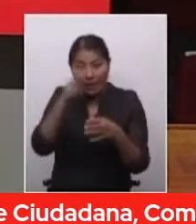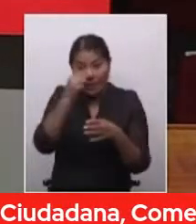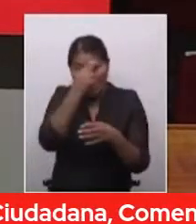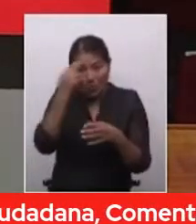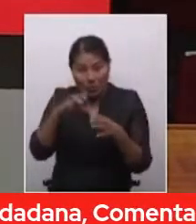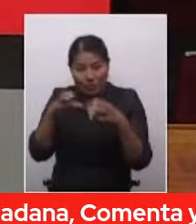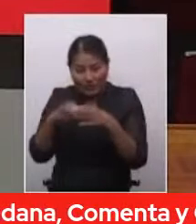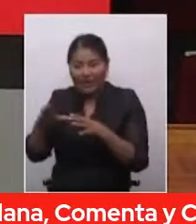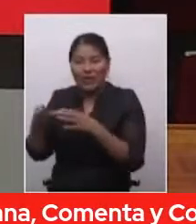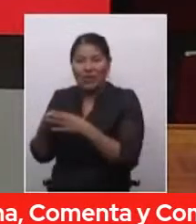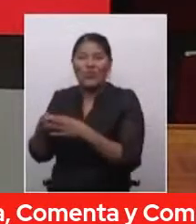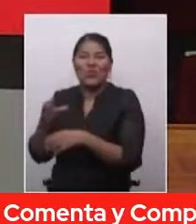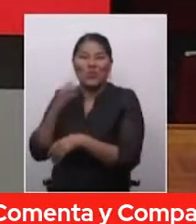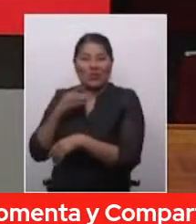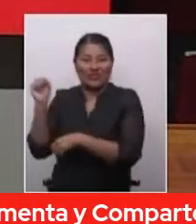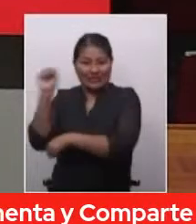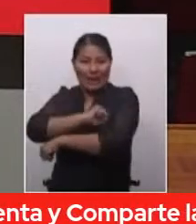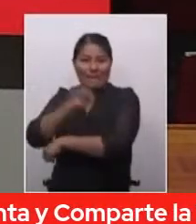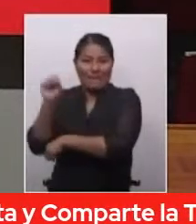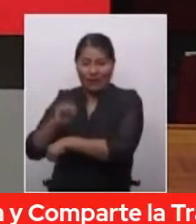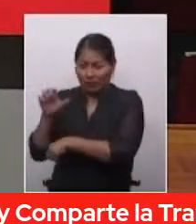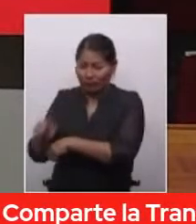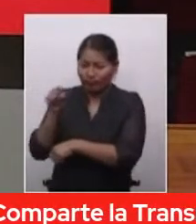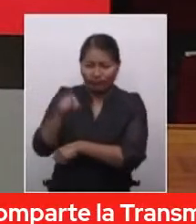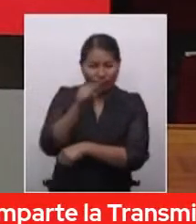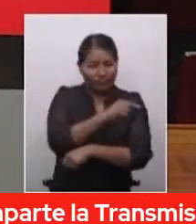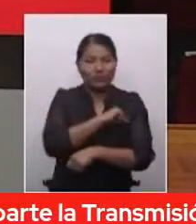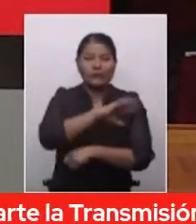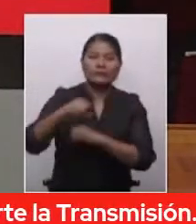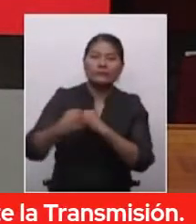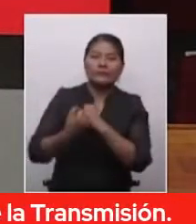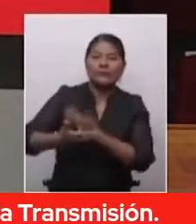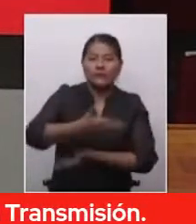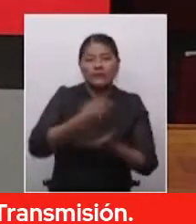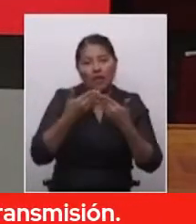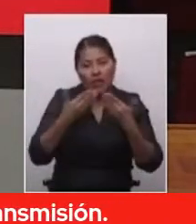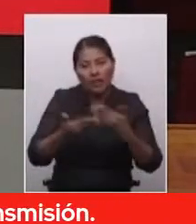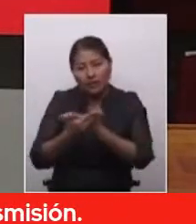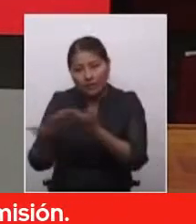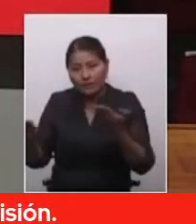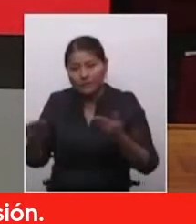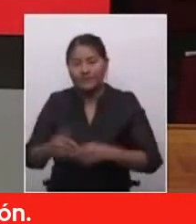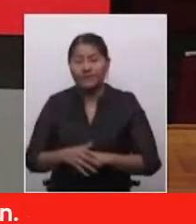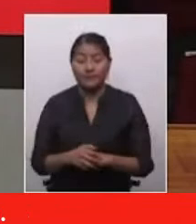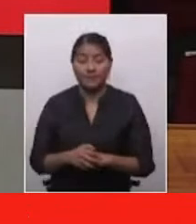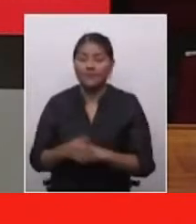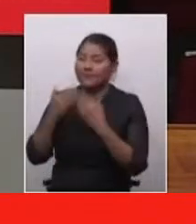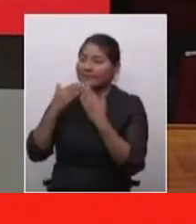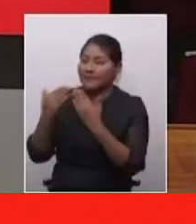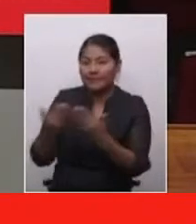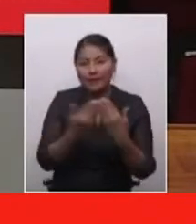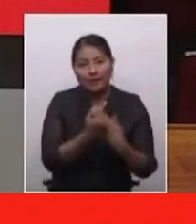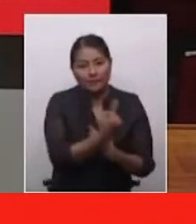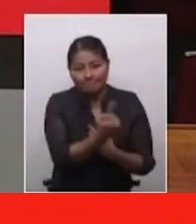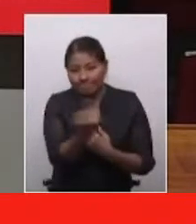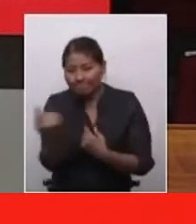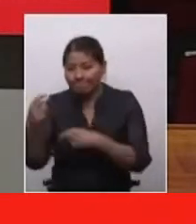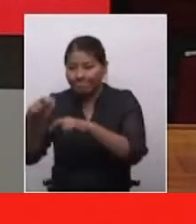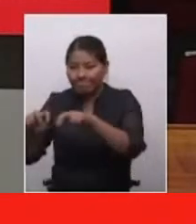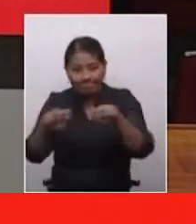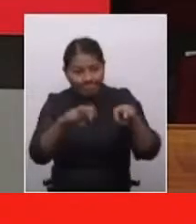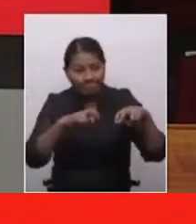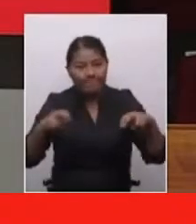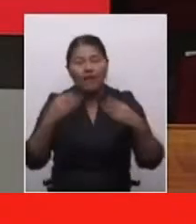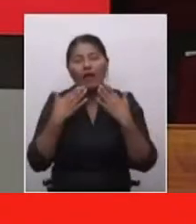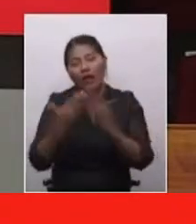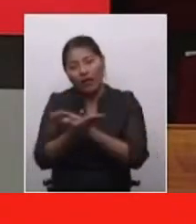Universidad Nacional Mayor de San Marcos, que estamos aquí en este auditorio, el Adumba Temple. Agradecemos la participación de los candidatos y las